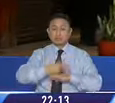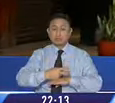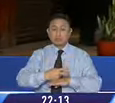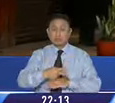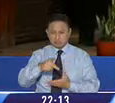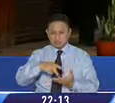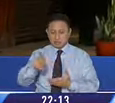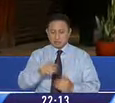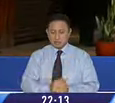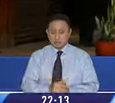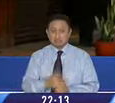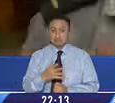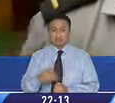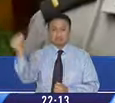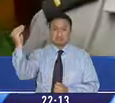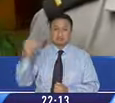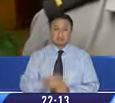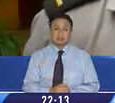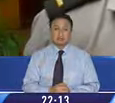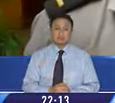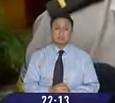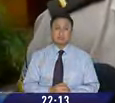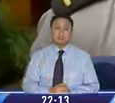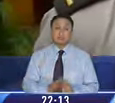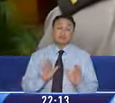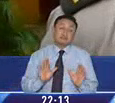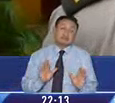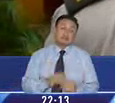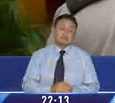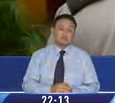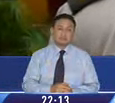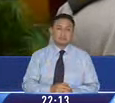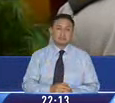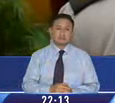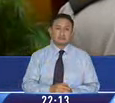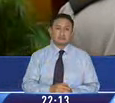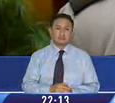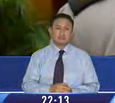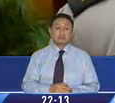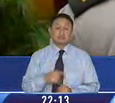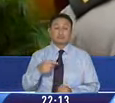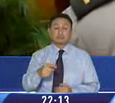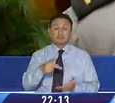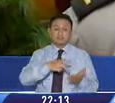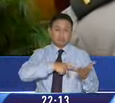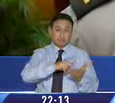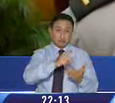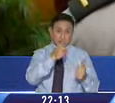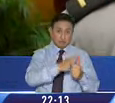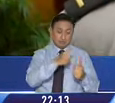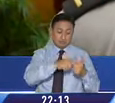hospedaje y abandonó el lugar. Supuestamente cobraron por unos días. Posterior a esto,